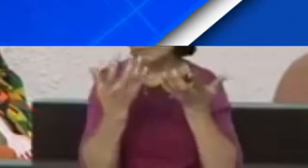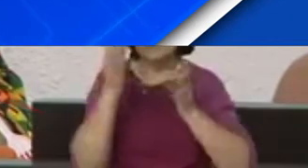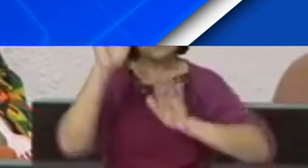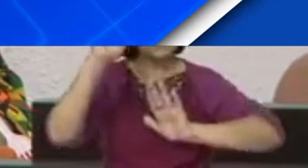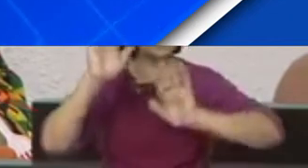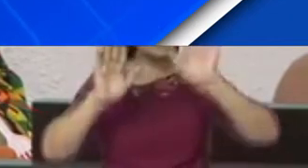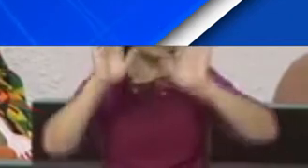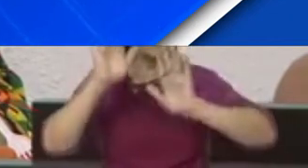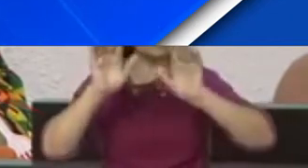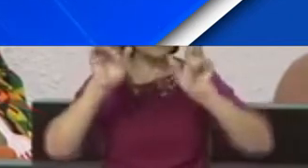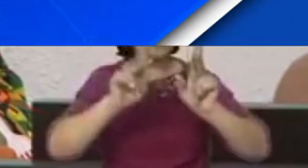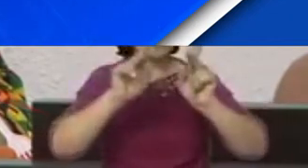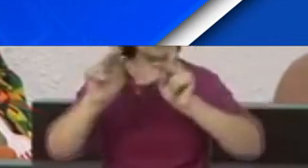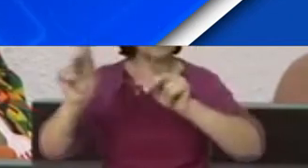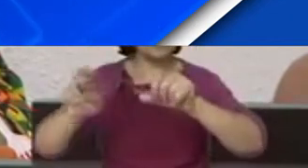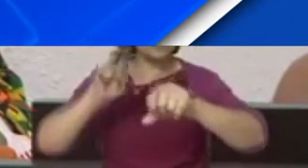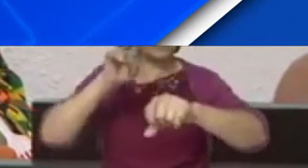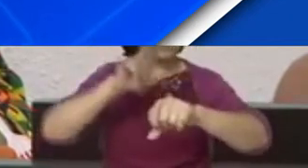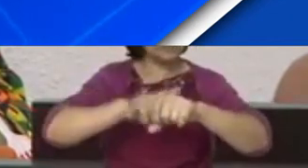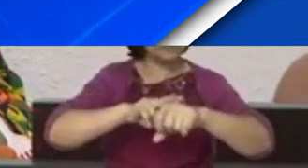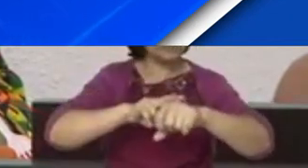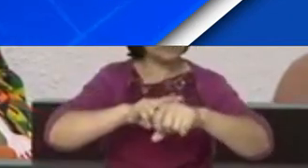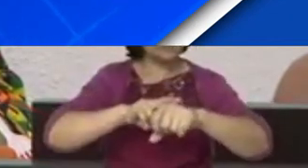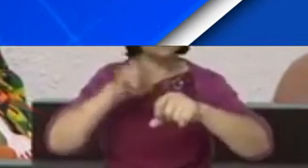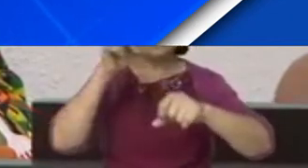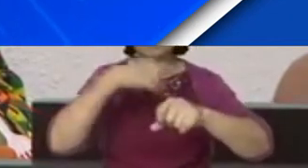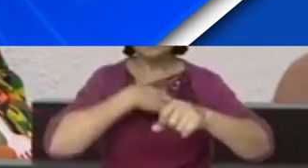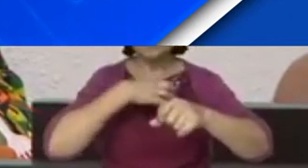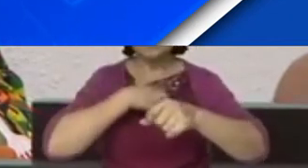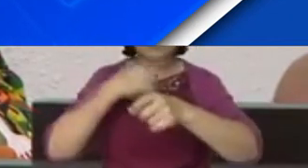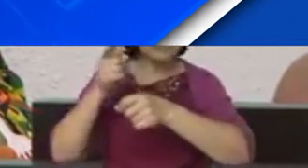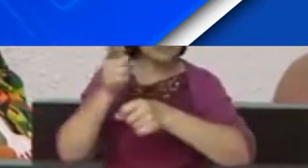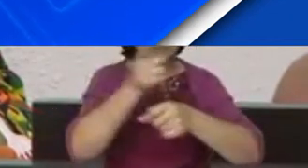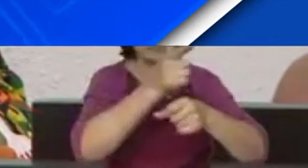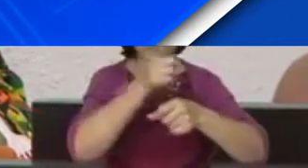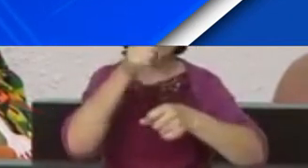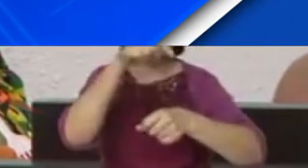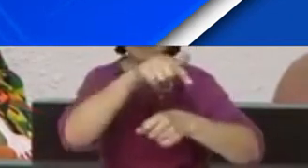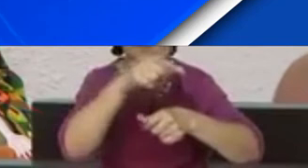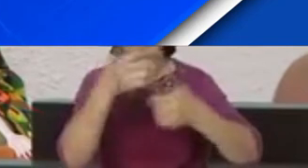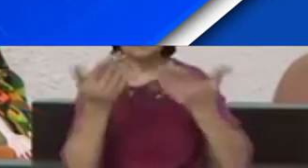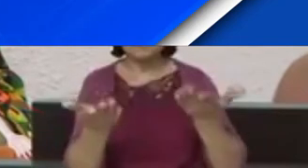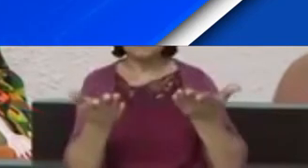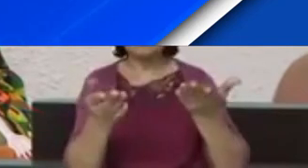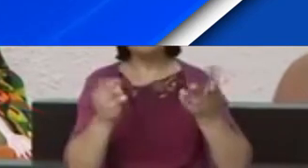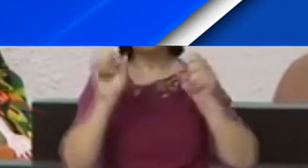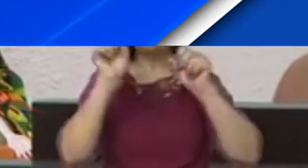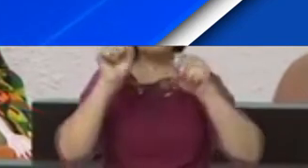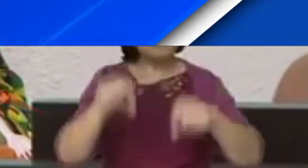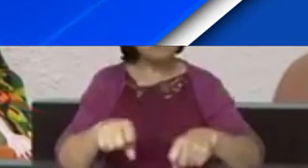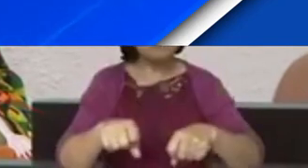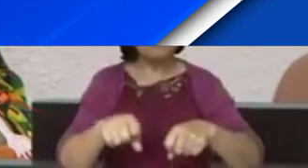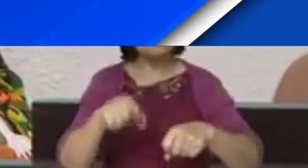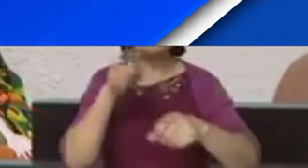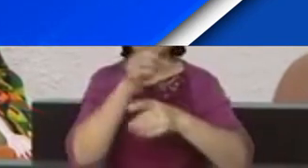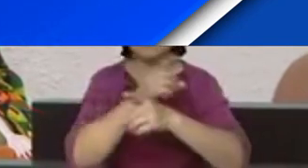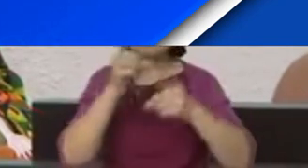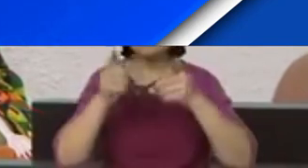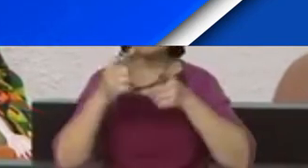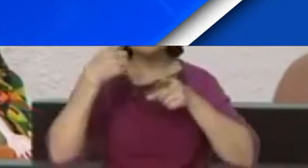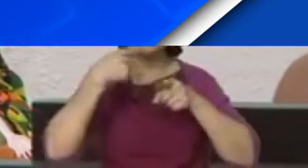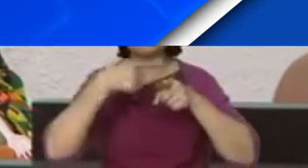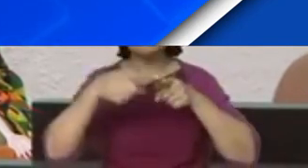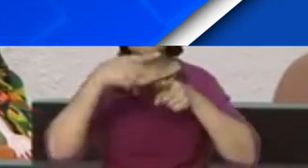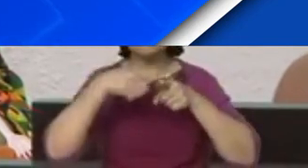sus producciones cinematográficas, estas deberán pagar a favor de la Cinemateca